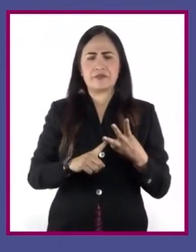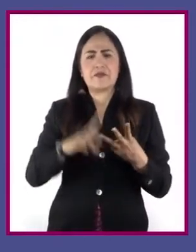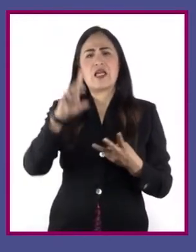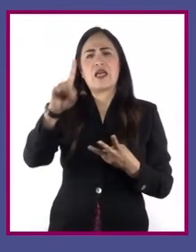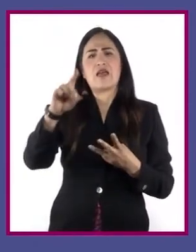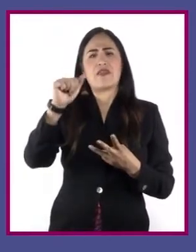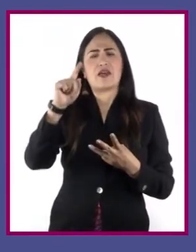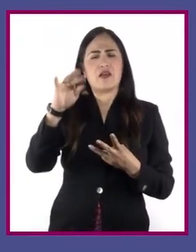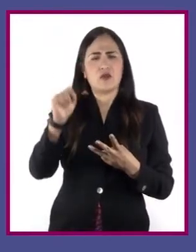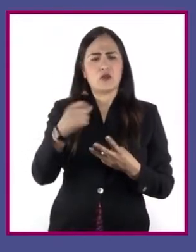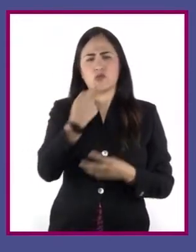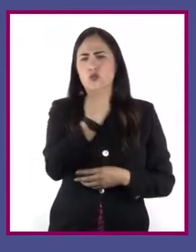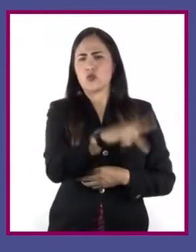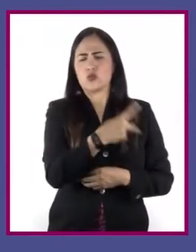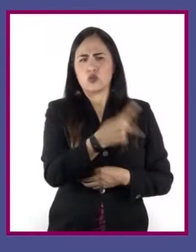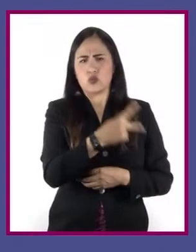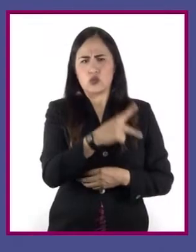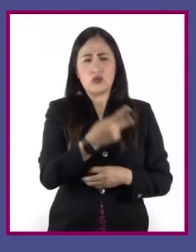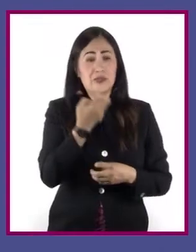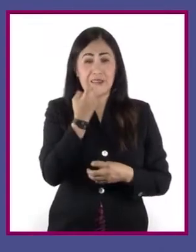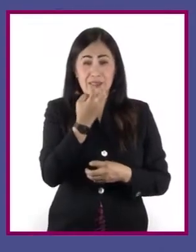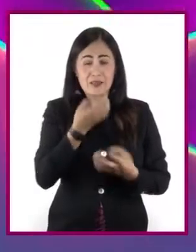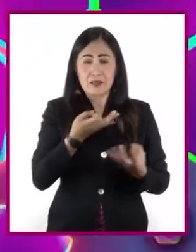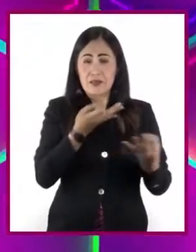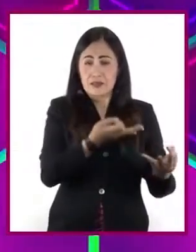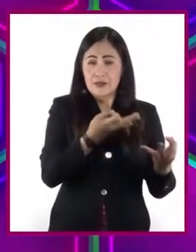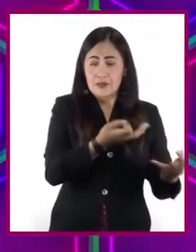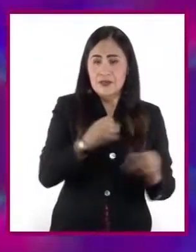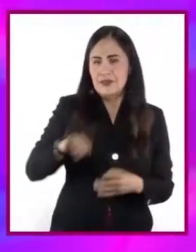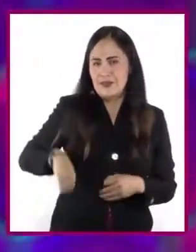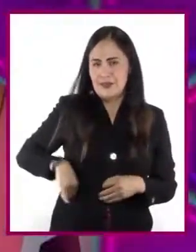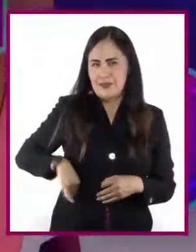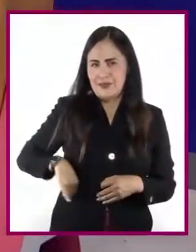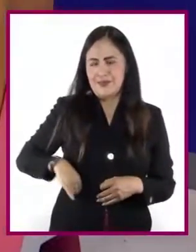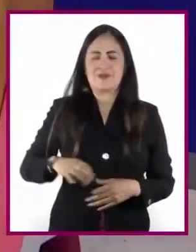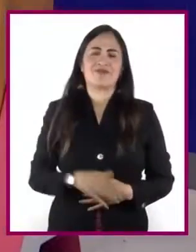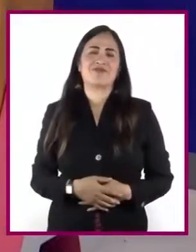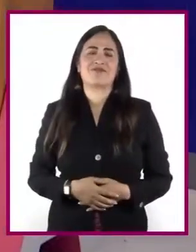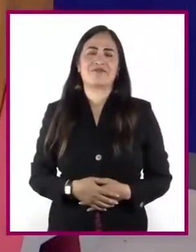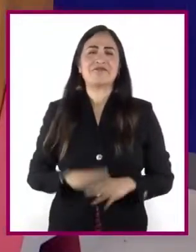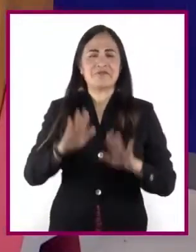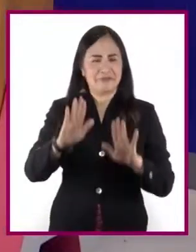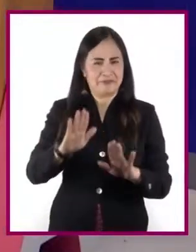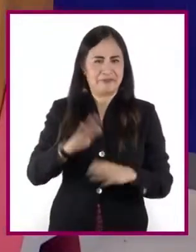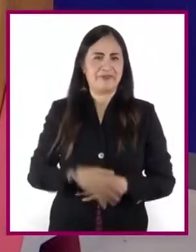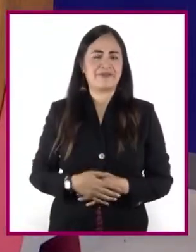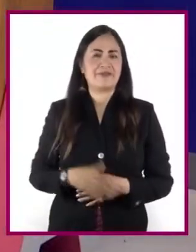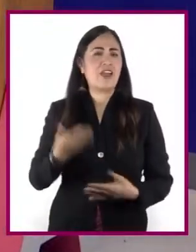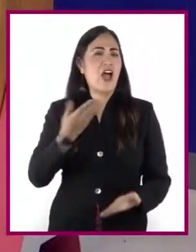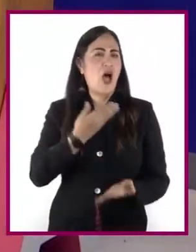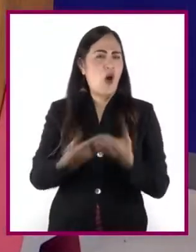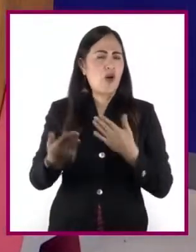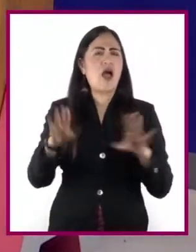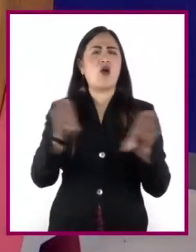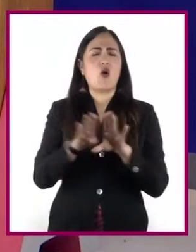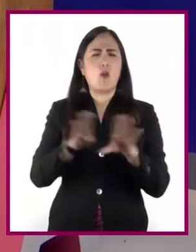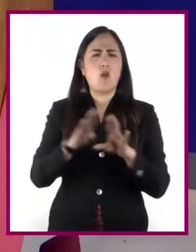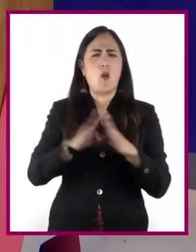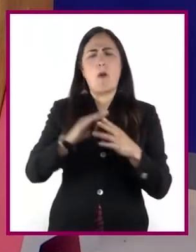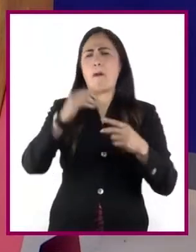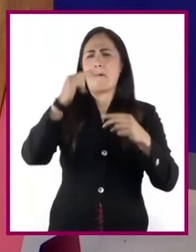del personaje en cuestión que llamen la atención. Ahora bien, profesor, ¿cómo podríamos intercalar las